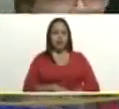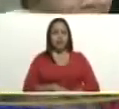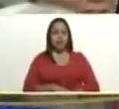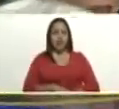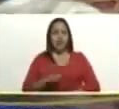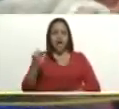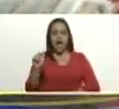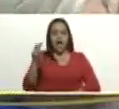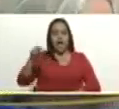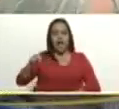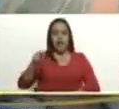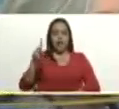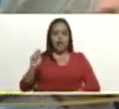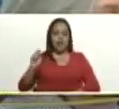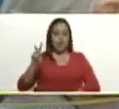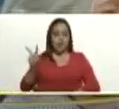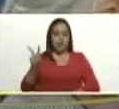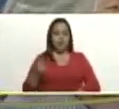ANTV,